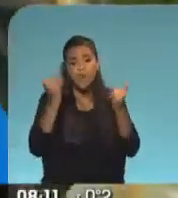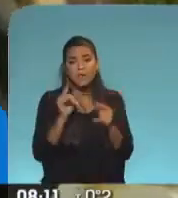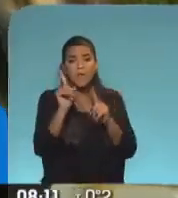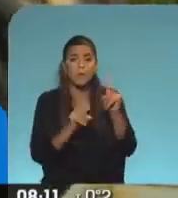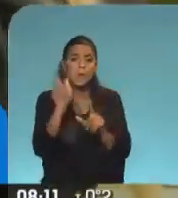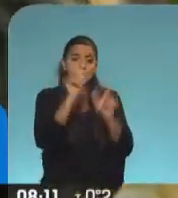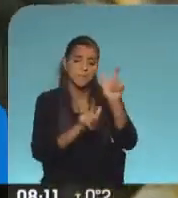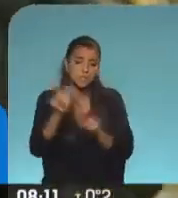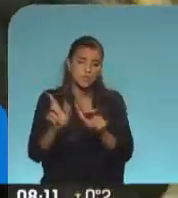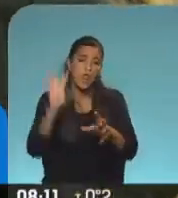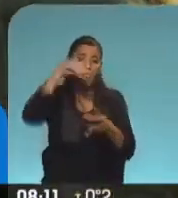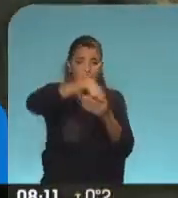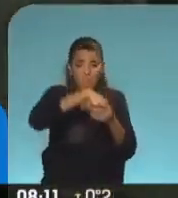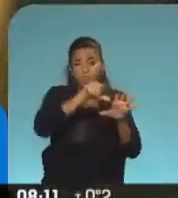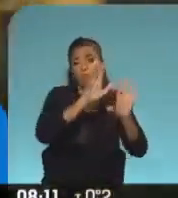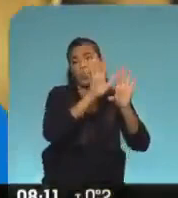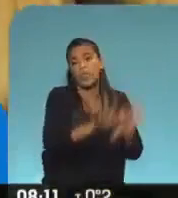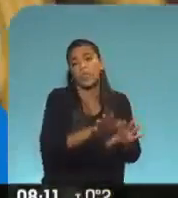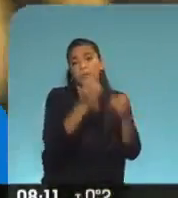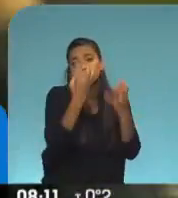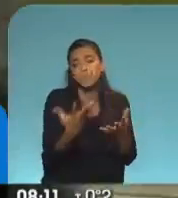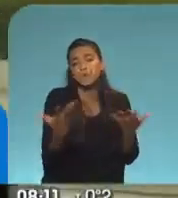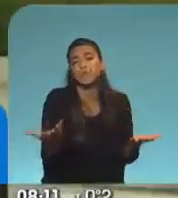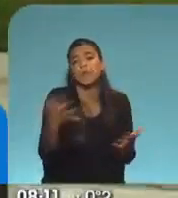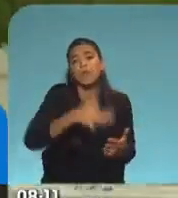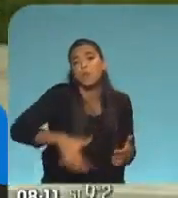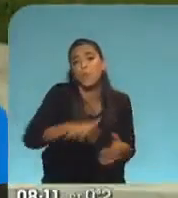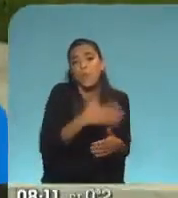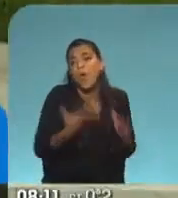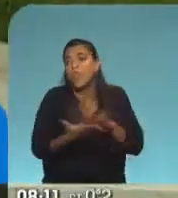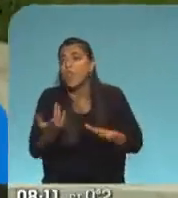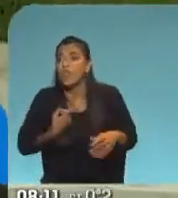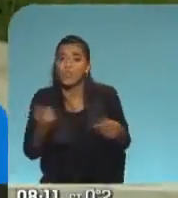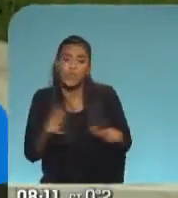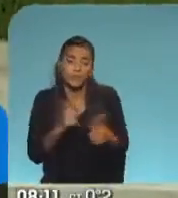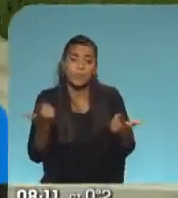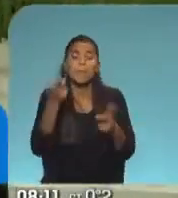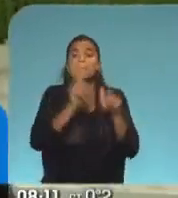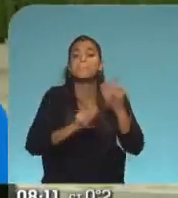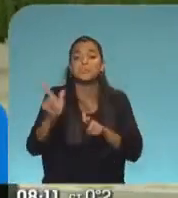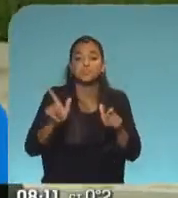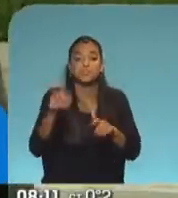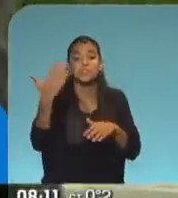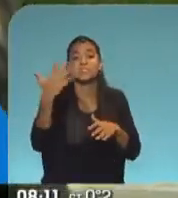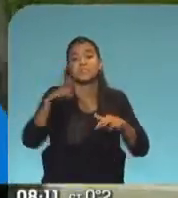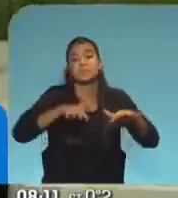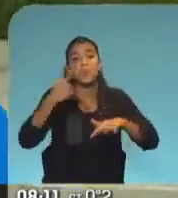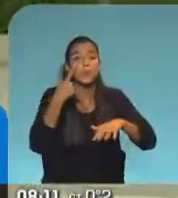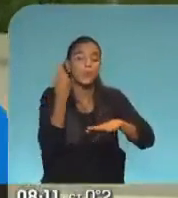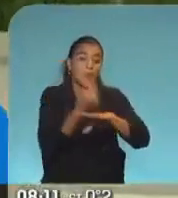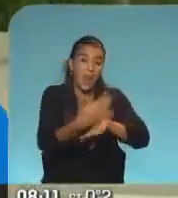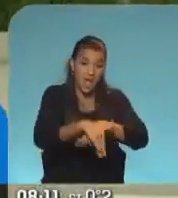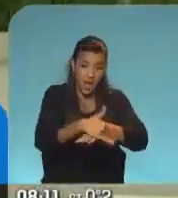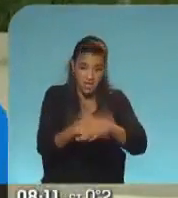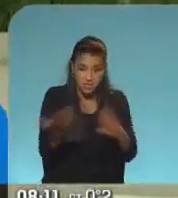de las personas que están en el interior que han quedado porque no tienen lugar a donde ir recordemos que es para personas en situación de calle